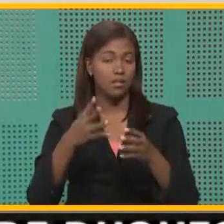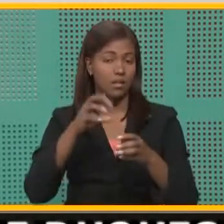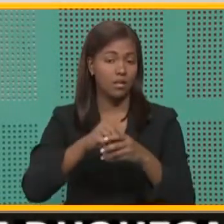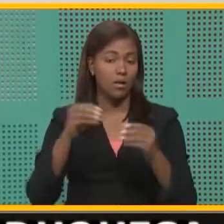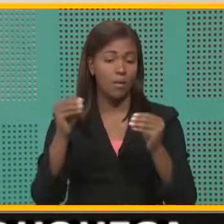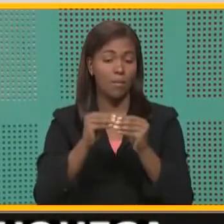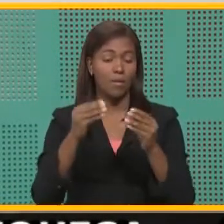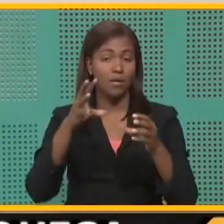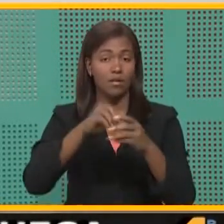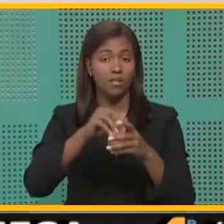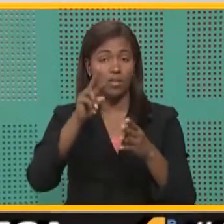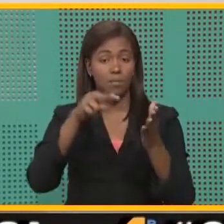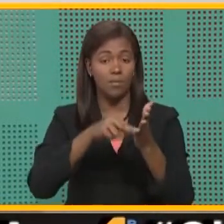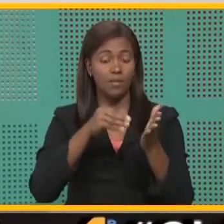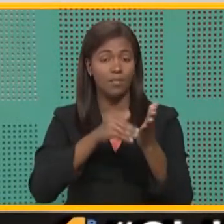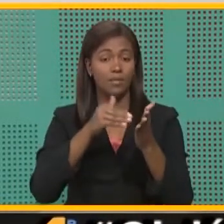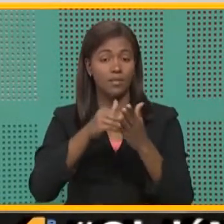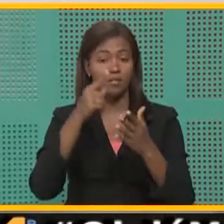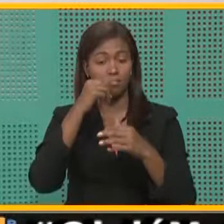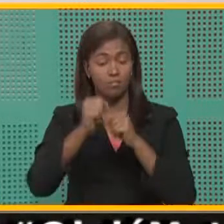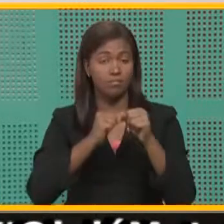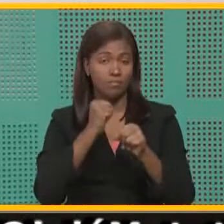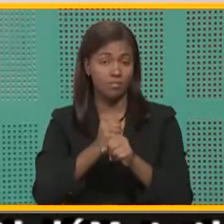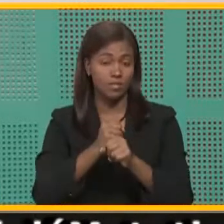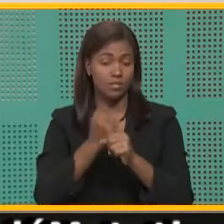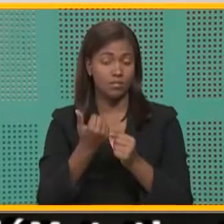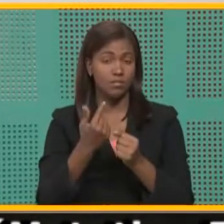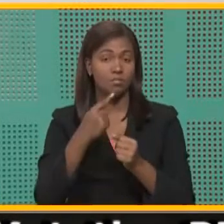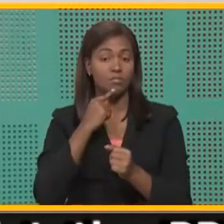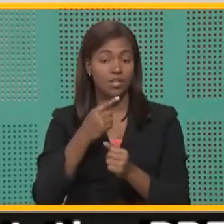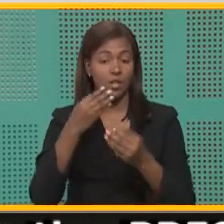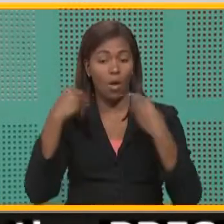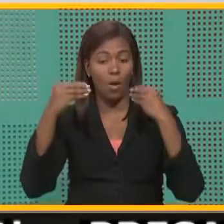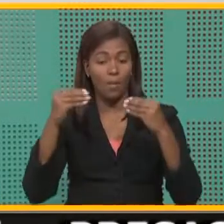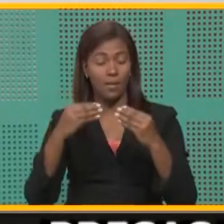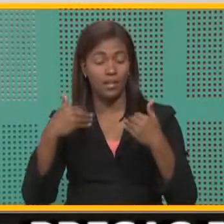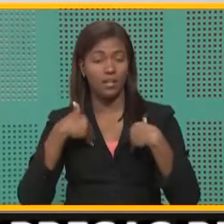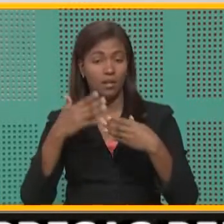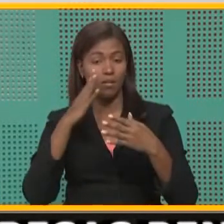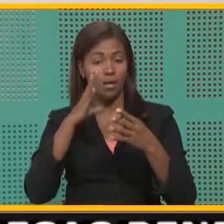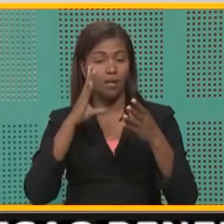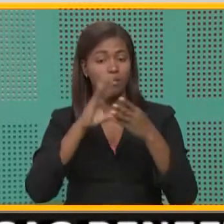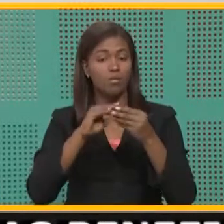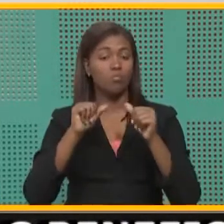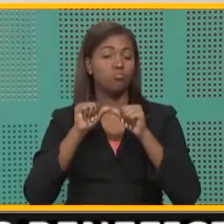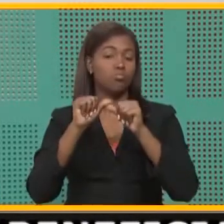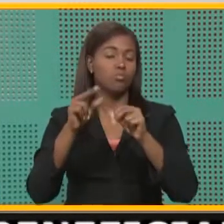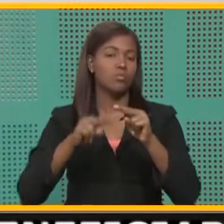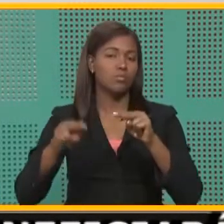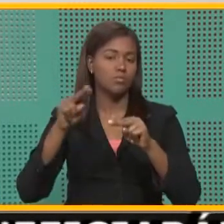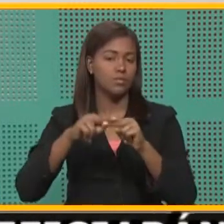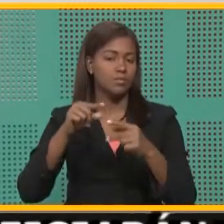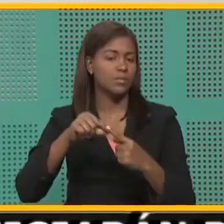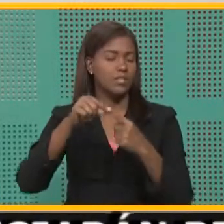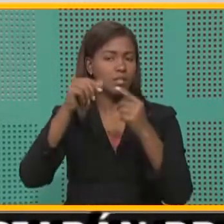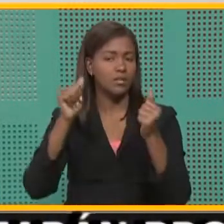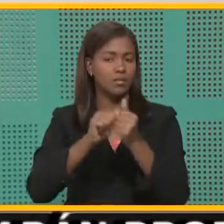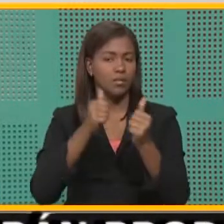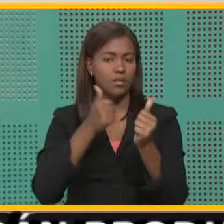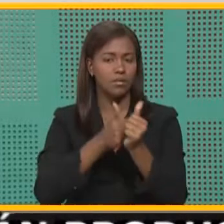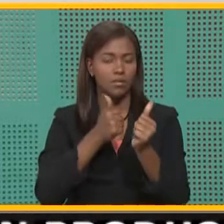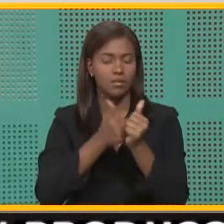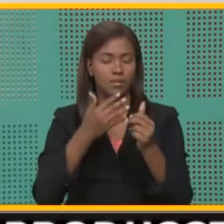de más de 2 mil millones por año. Sin duda alguna, el comercio agrícola continuará creciendo, especialmente con un DRCAFTA